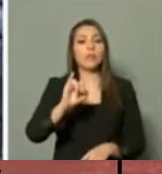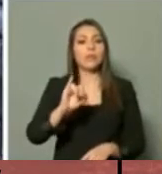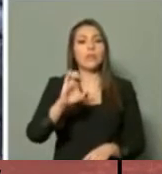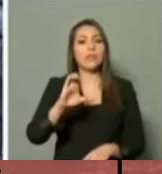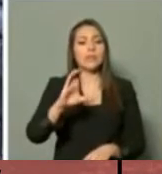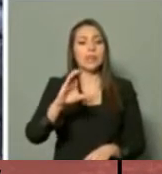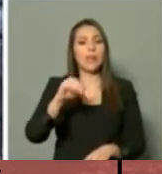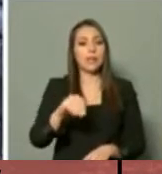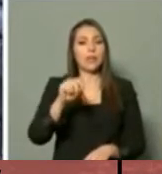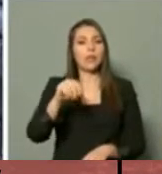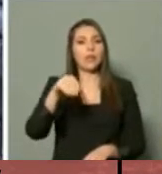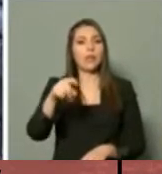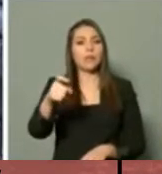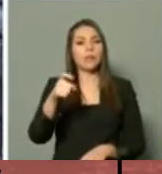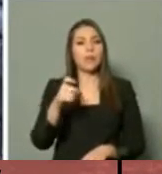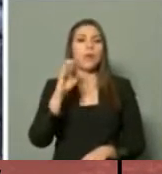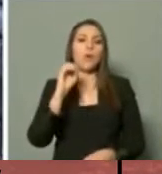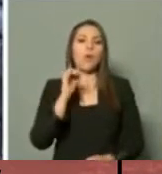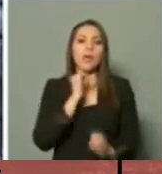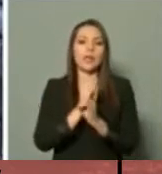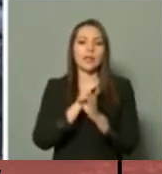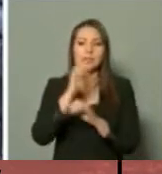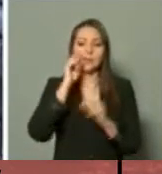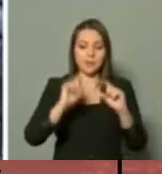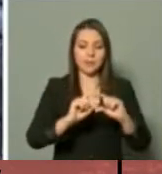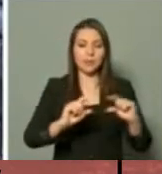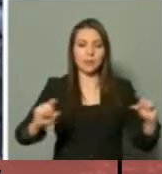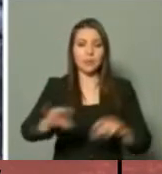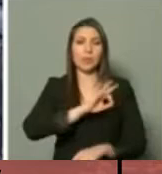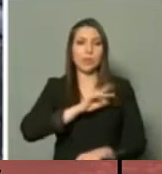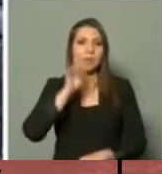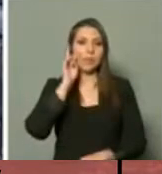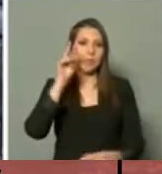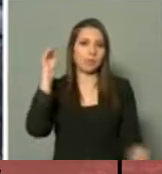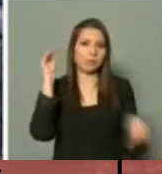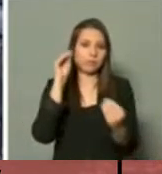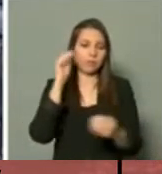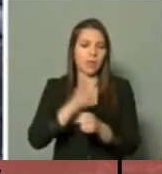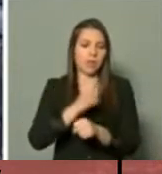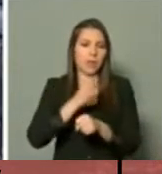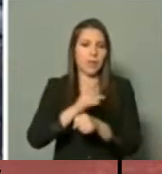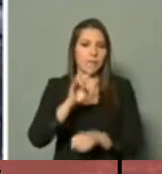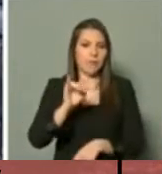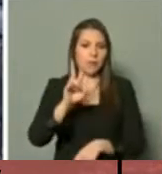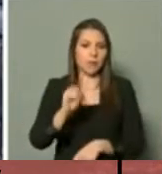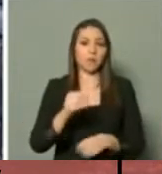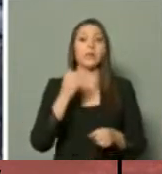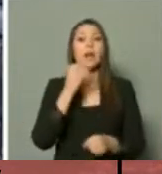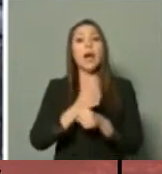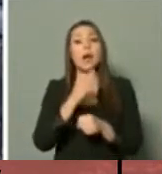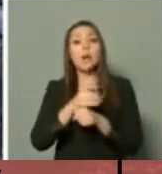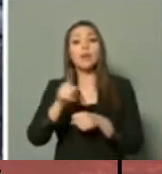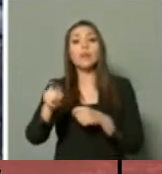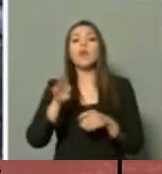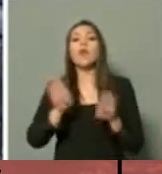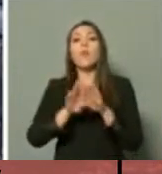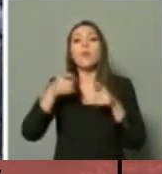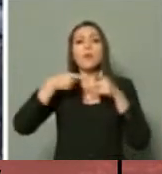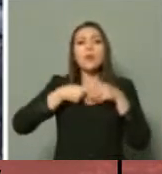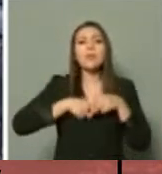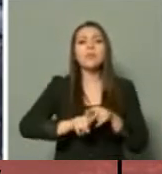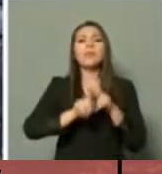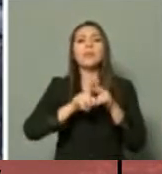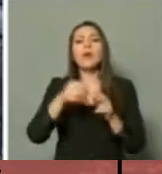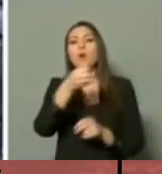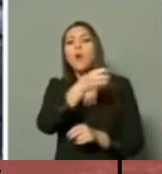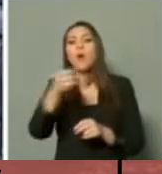www.ism.mx y las redes sociales que aparecen en pantalla. Previo al inicio del debate, se sorteó el orden de aparición para cada una de las